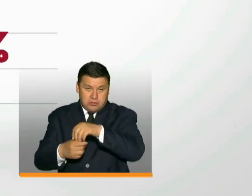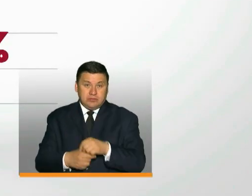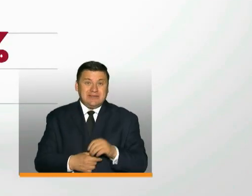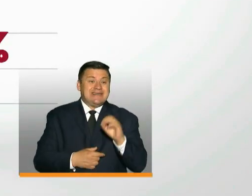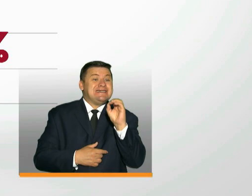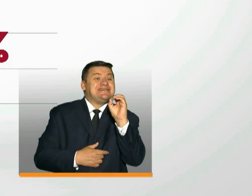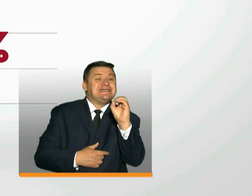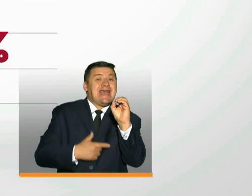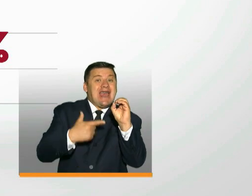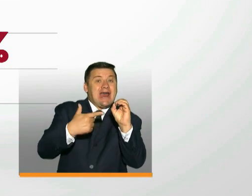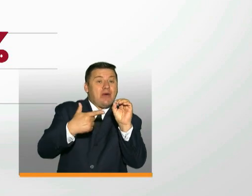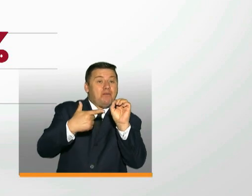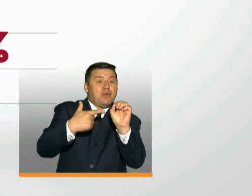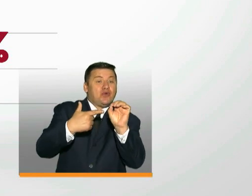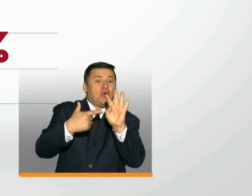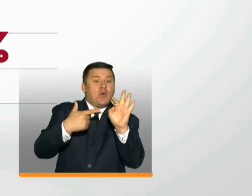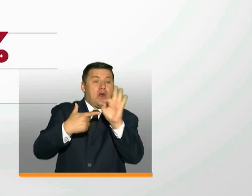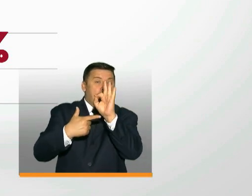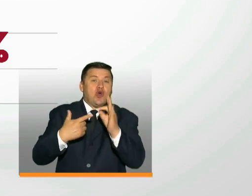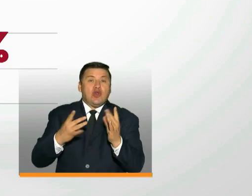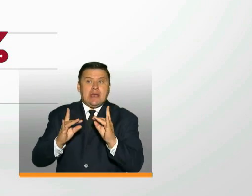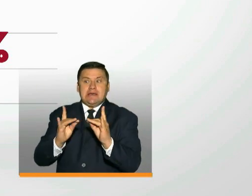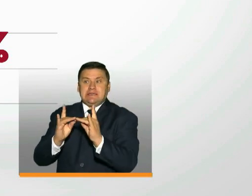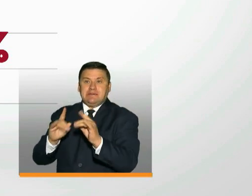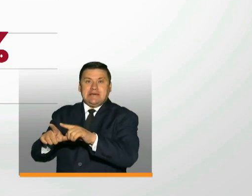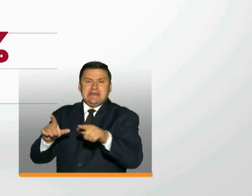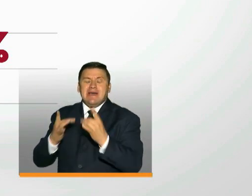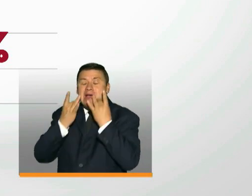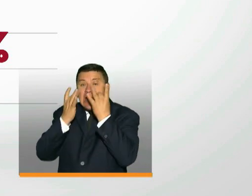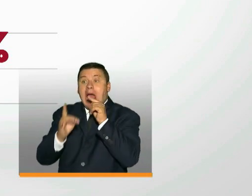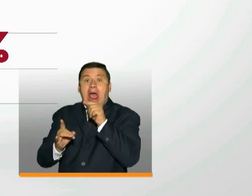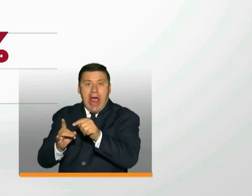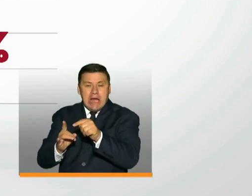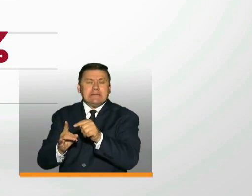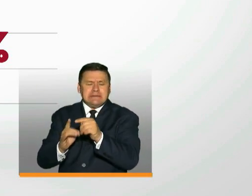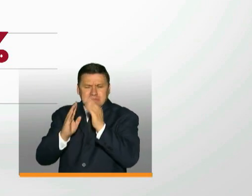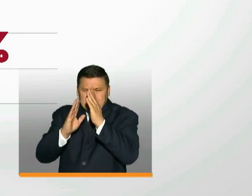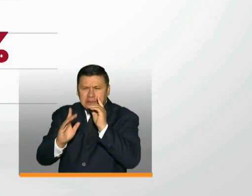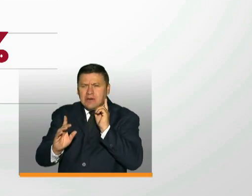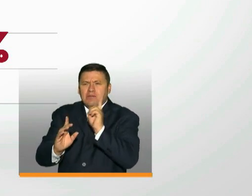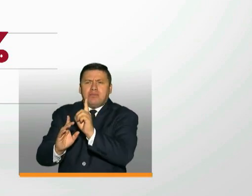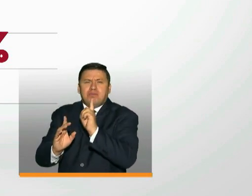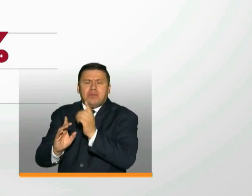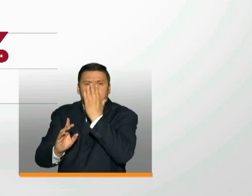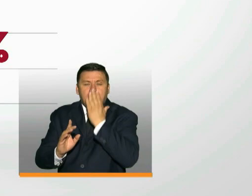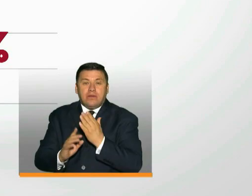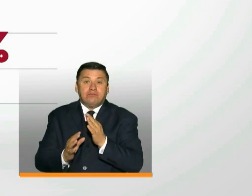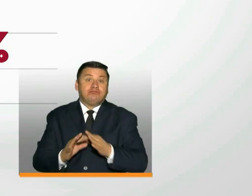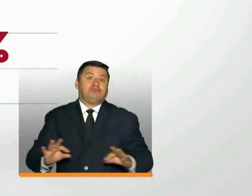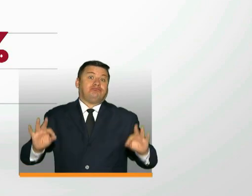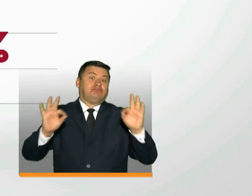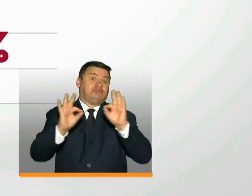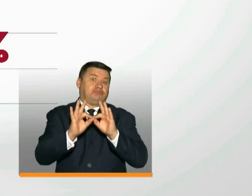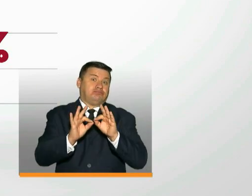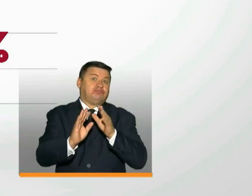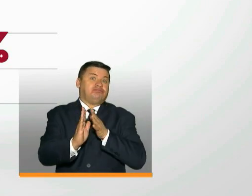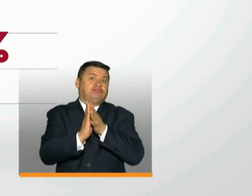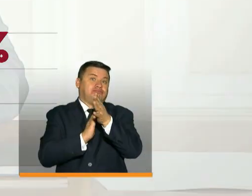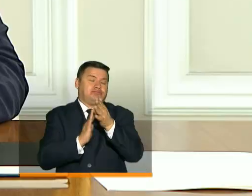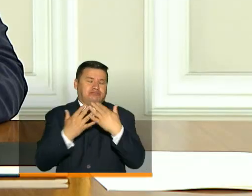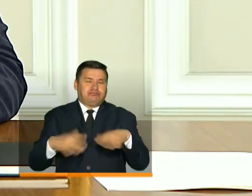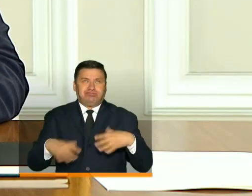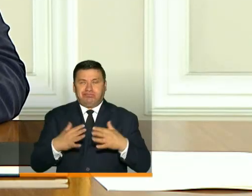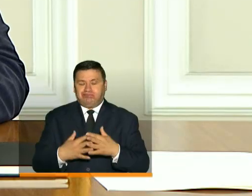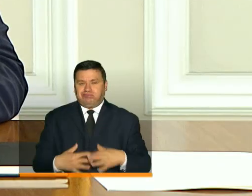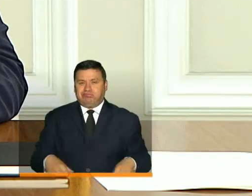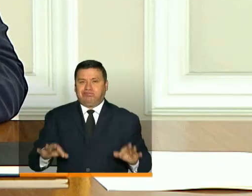el 0.4% en unidad de cuidado intensivo. Algo muy importante el día de hoy, tenemos un número muy